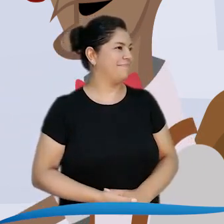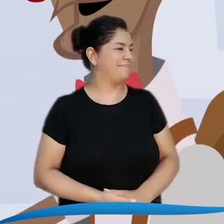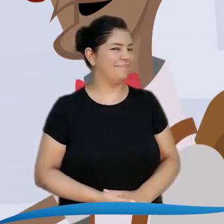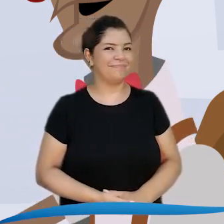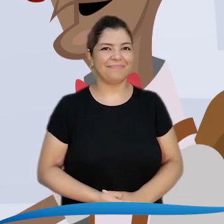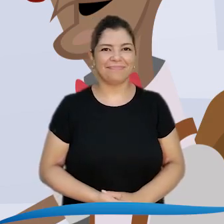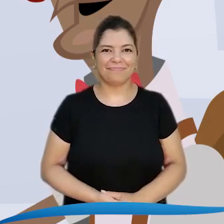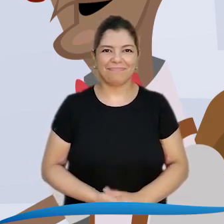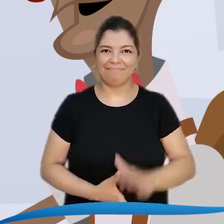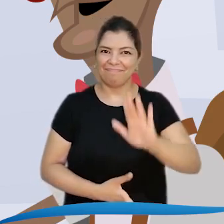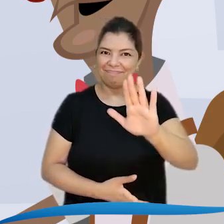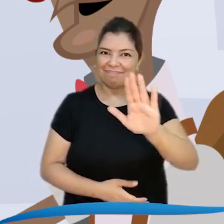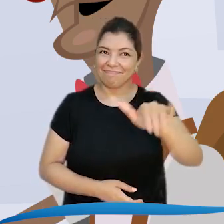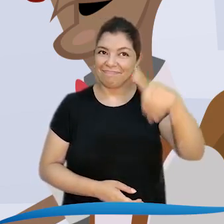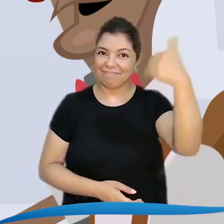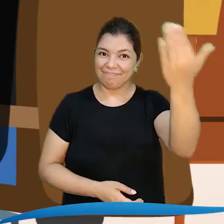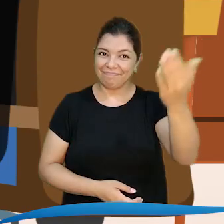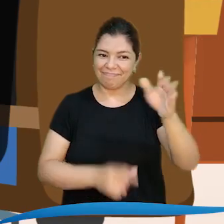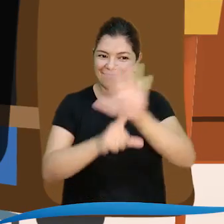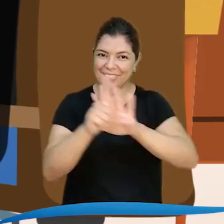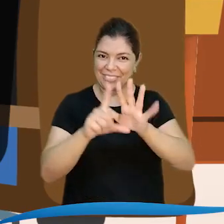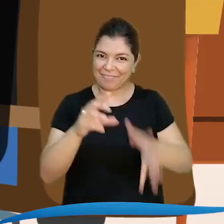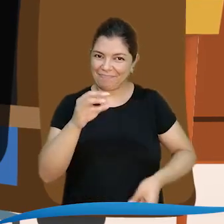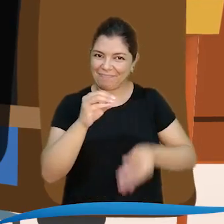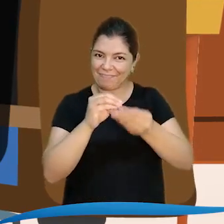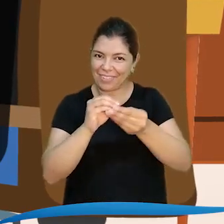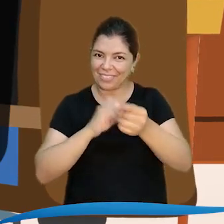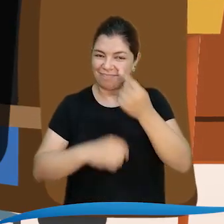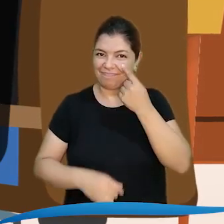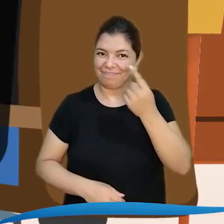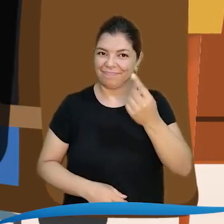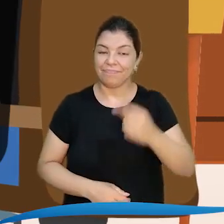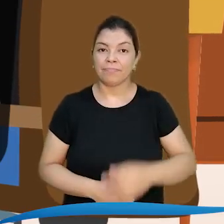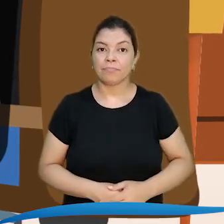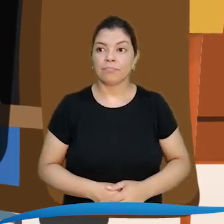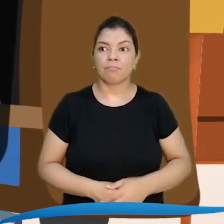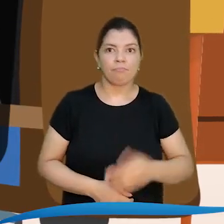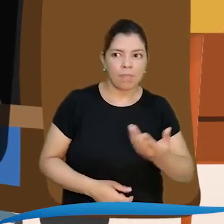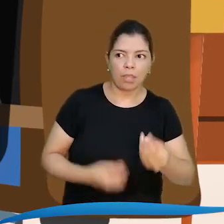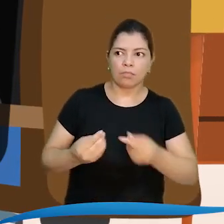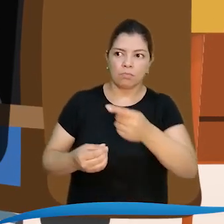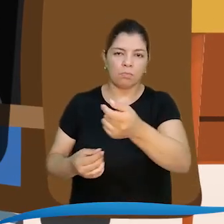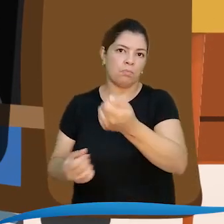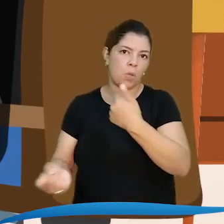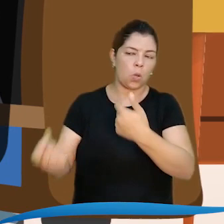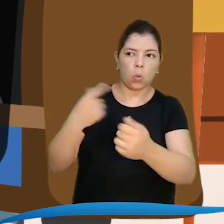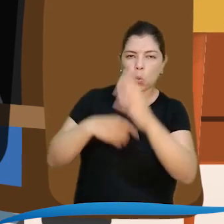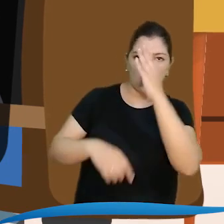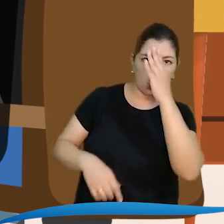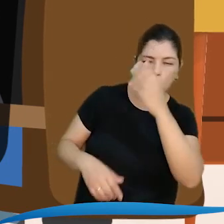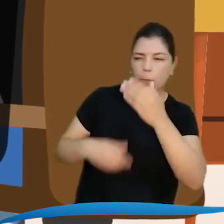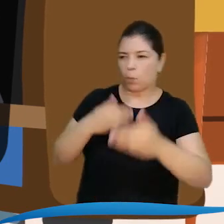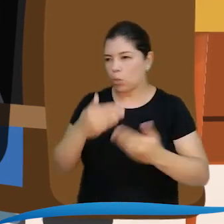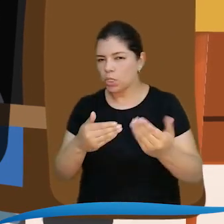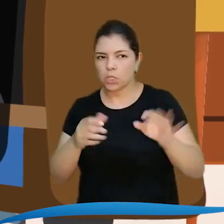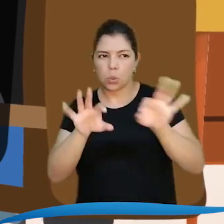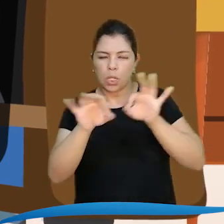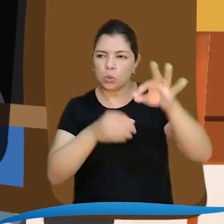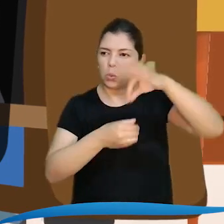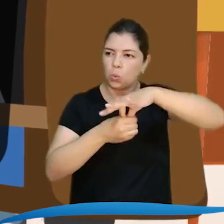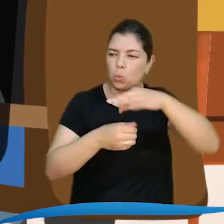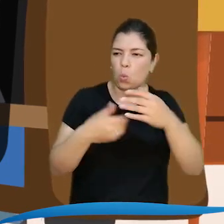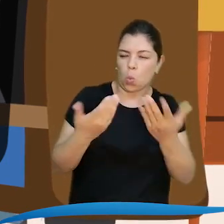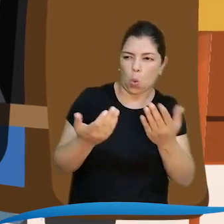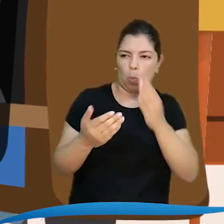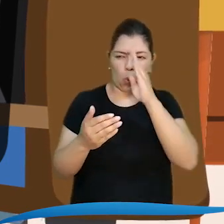Sí, señor, así clarito. No te pierdas el siguiente episodio de esta aventura, en donde nuestros amigos continuarán